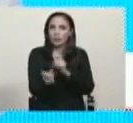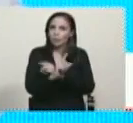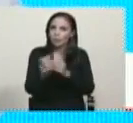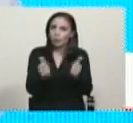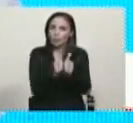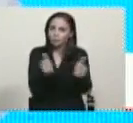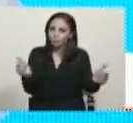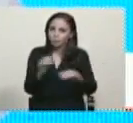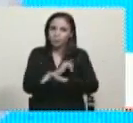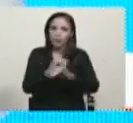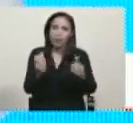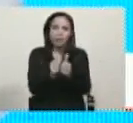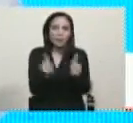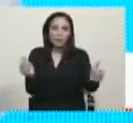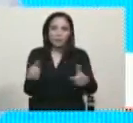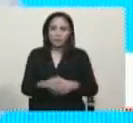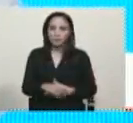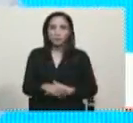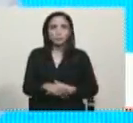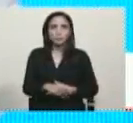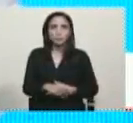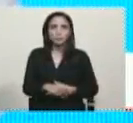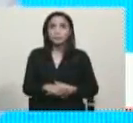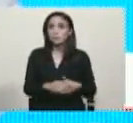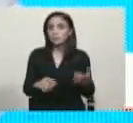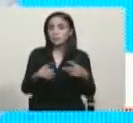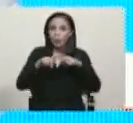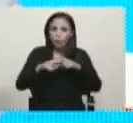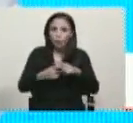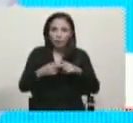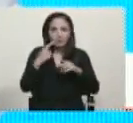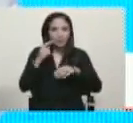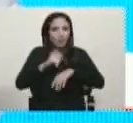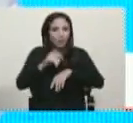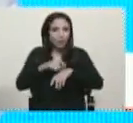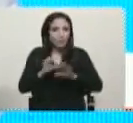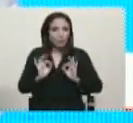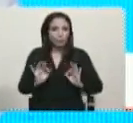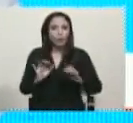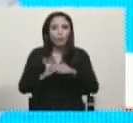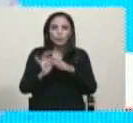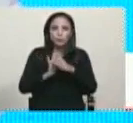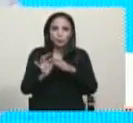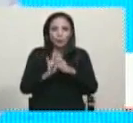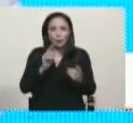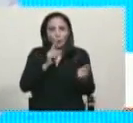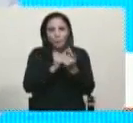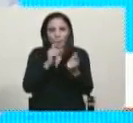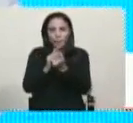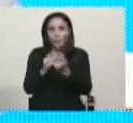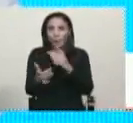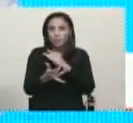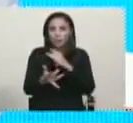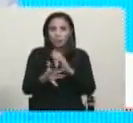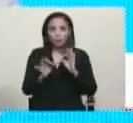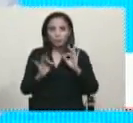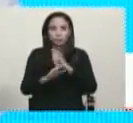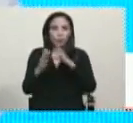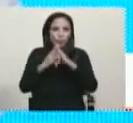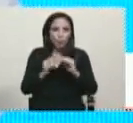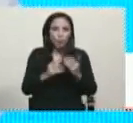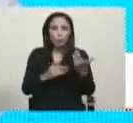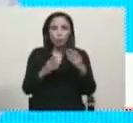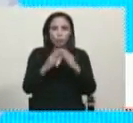para no depender de nadie, y tener los talleres a tiempo para que los equipos tengan mantenimiento